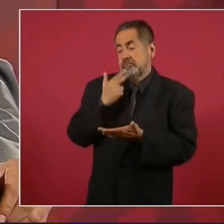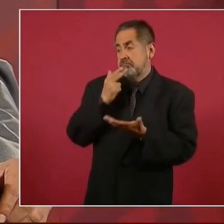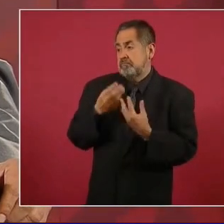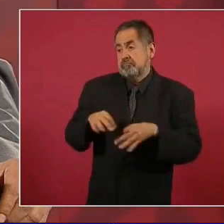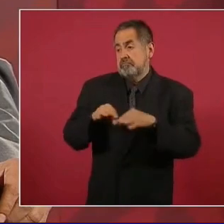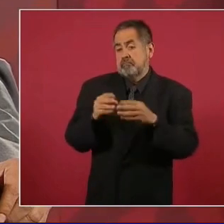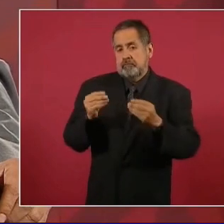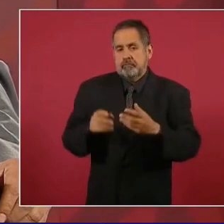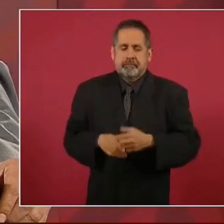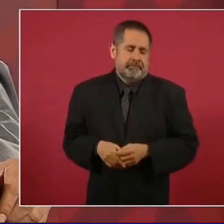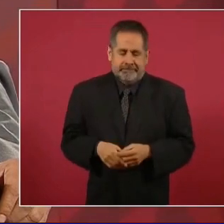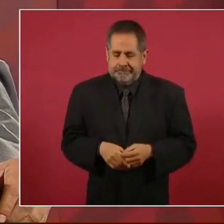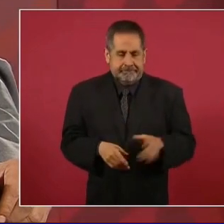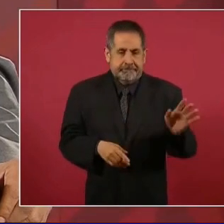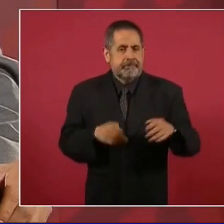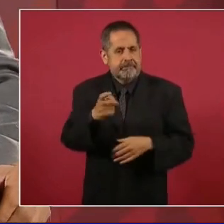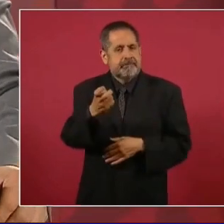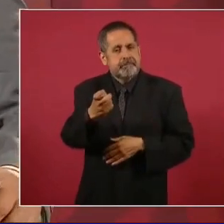me gustó mucho